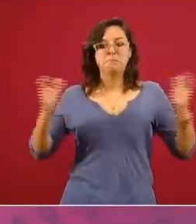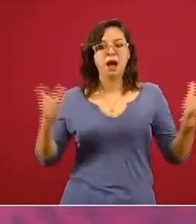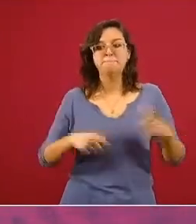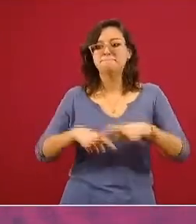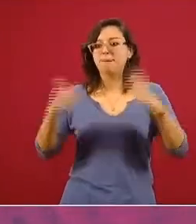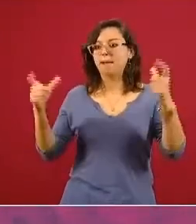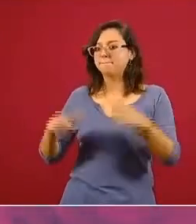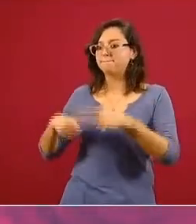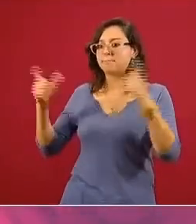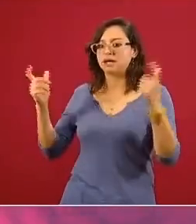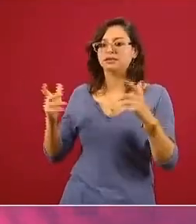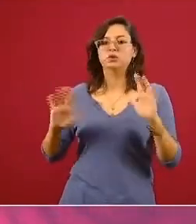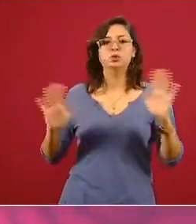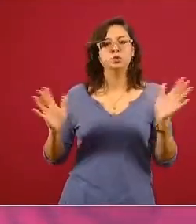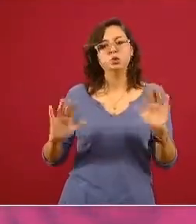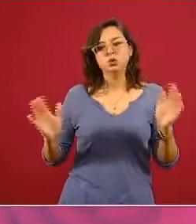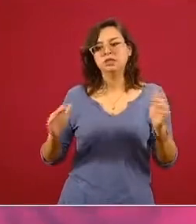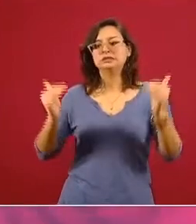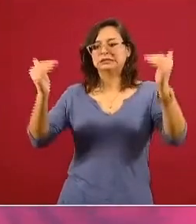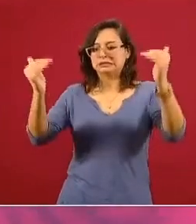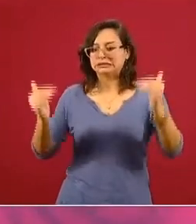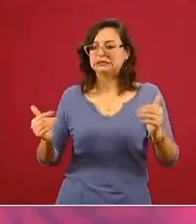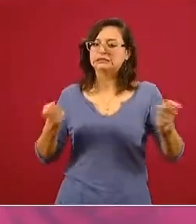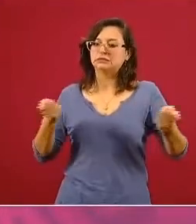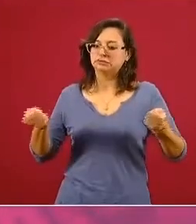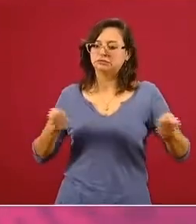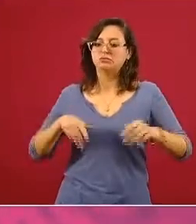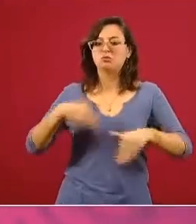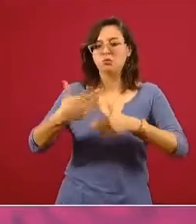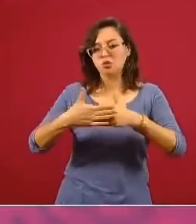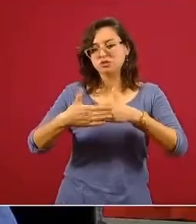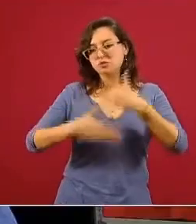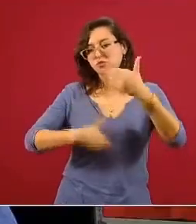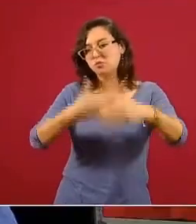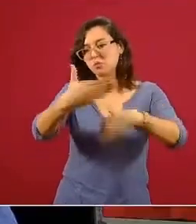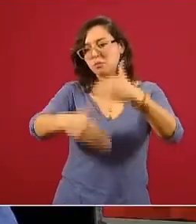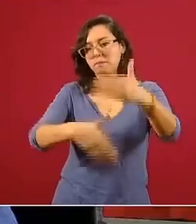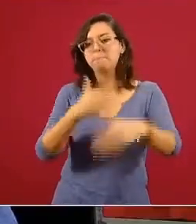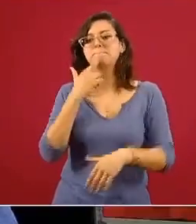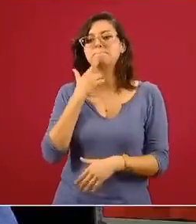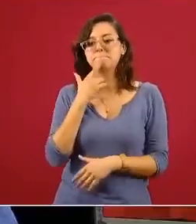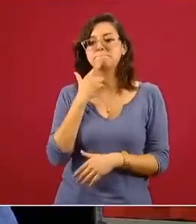que estamos viendo empiecen a estabilizarse y en siguientes semanas podamos tener